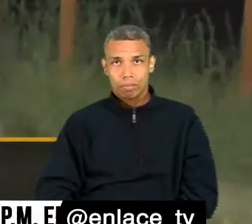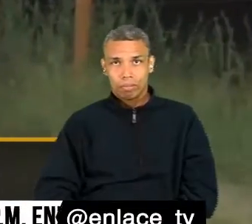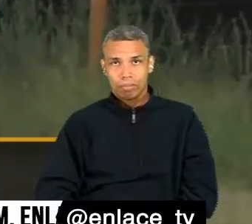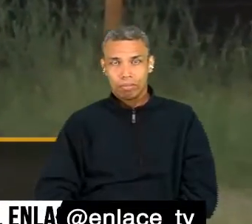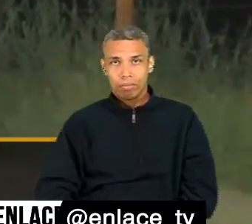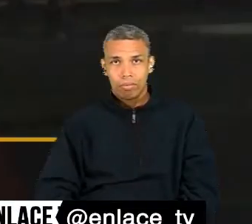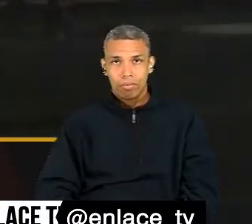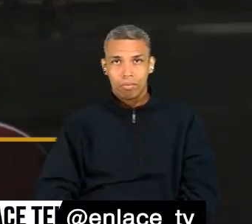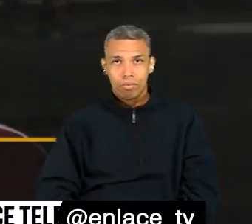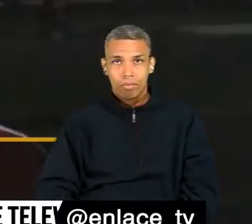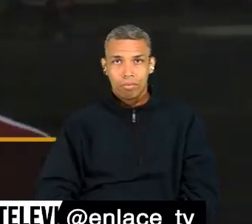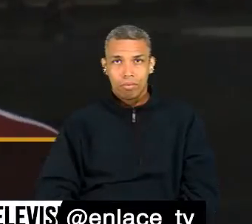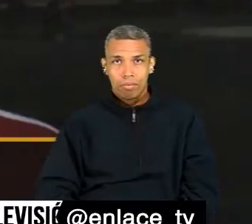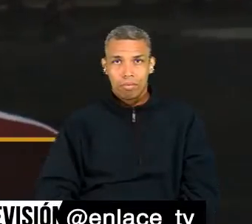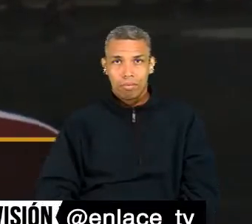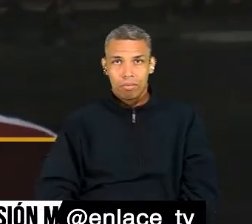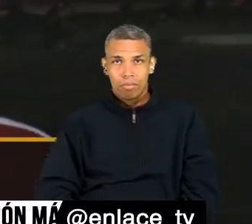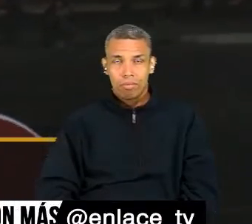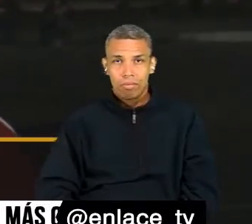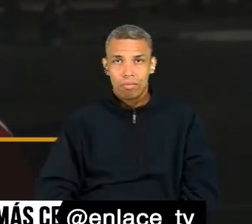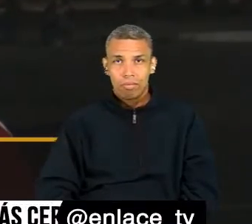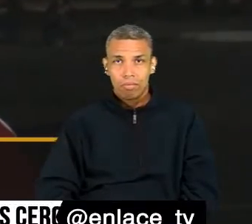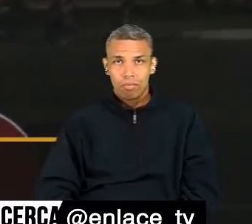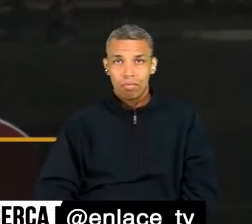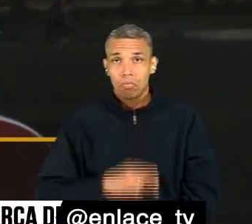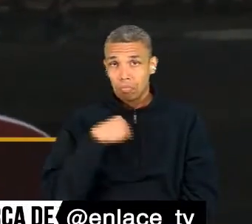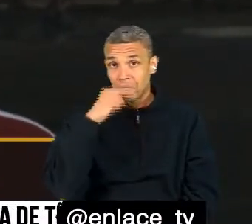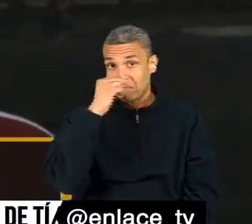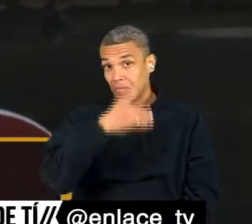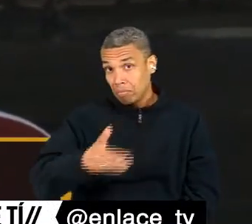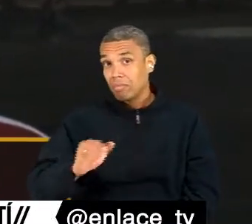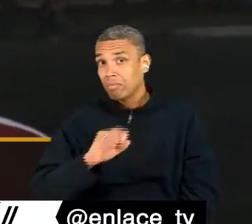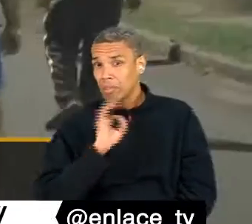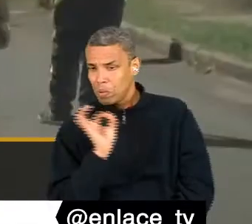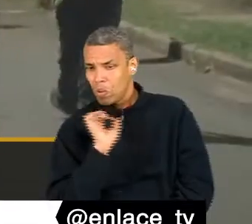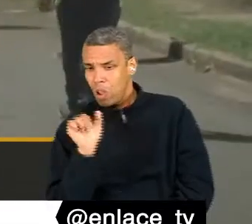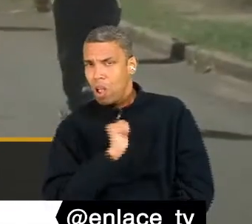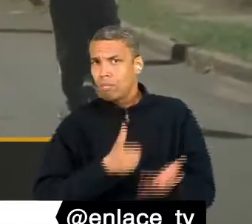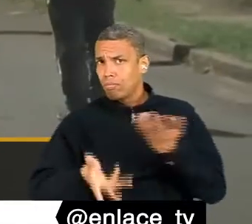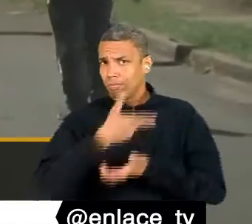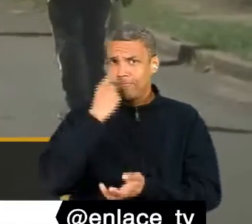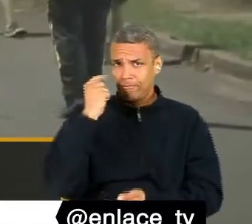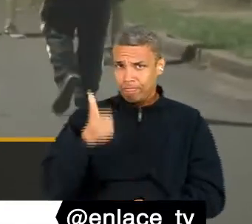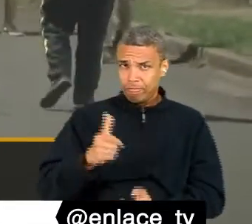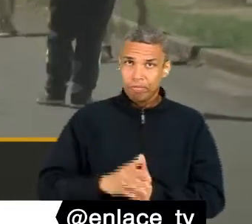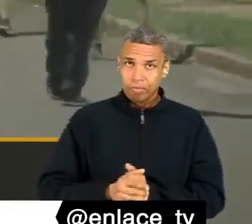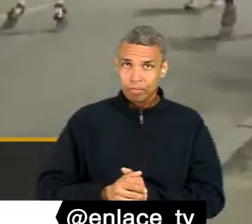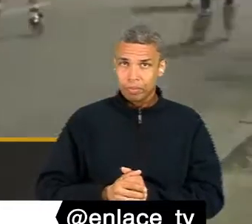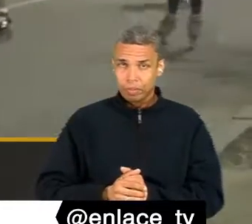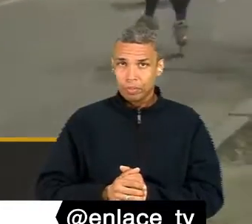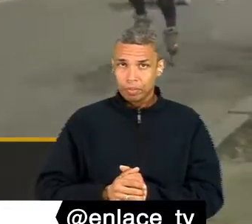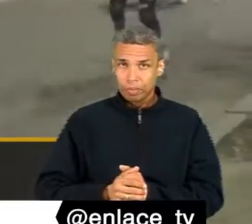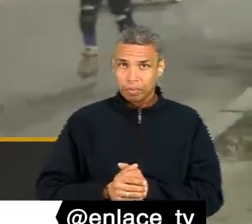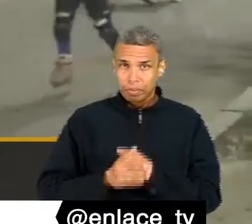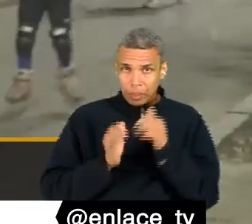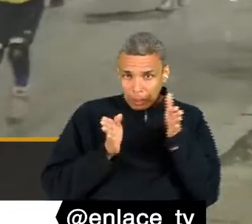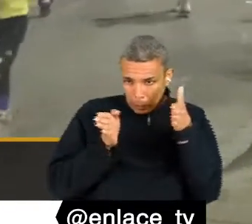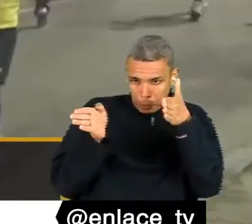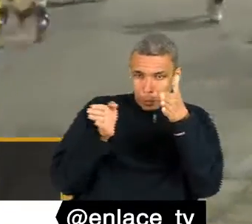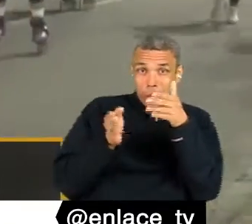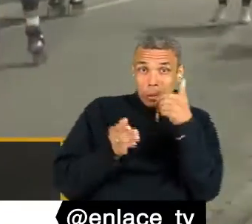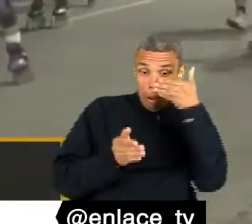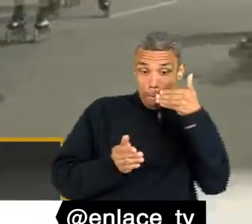los dibujos para las niñas y las chicas jugaron con los niños, entonces está chévere. Los 2.000 metros de área destinados para los buenos